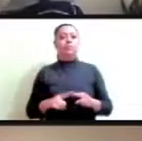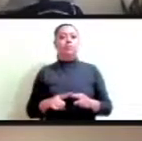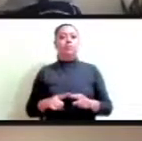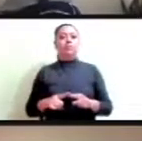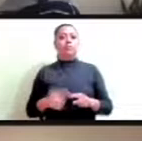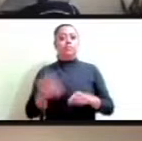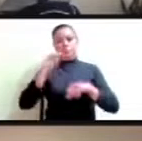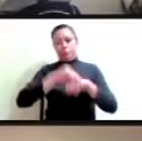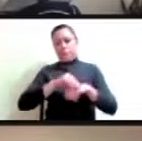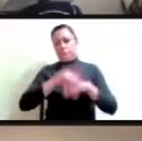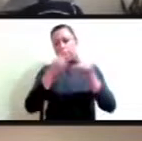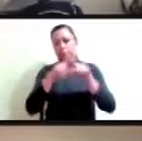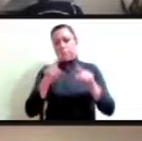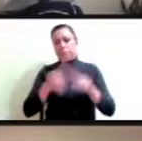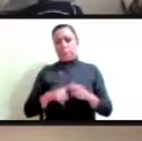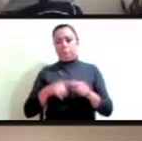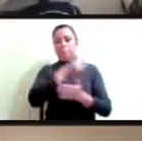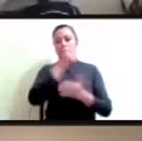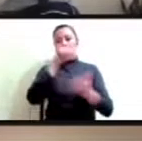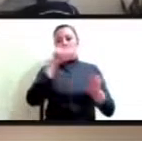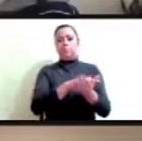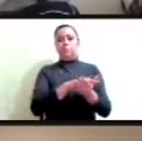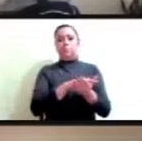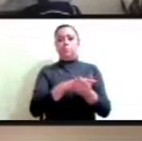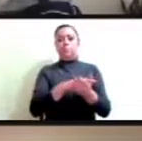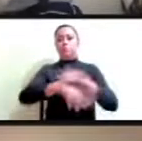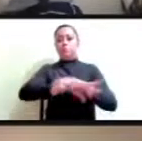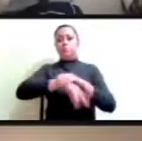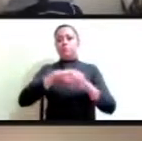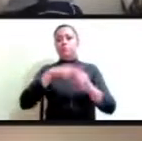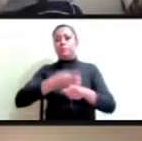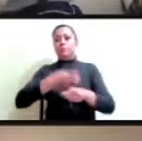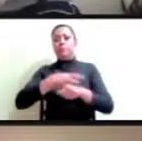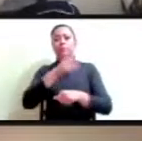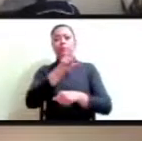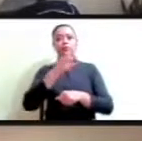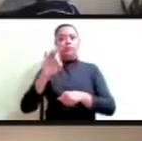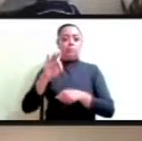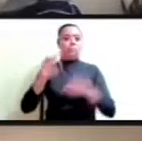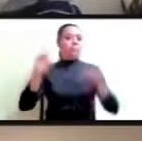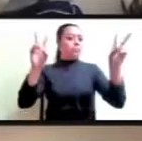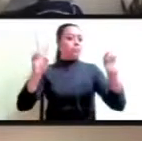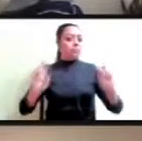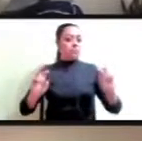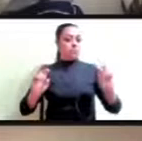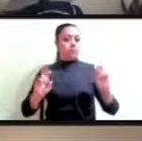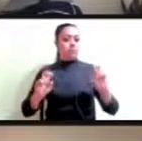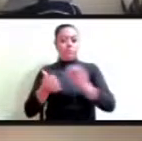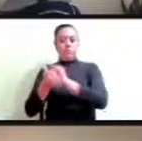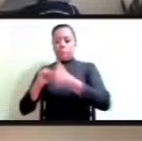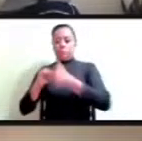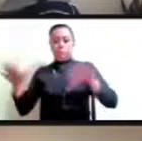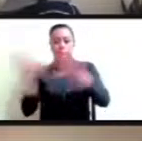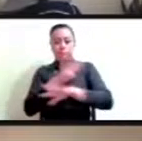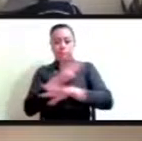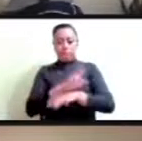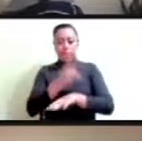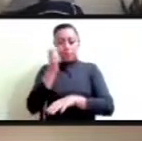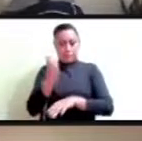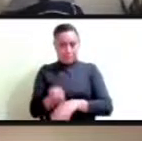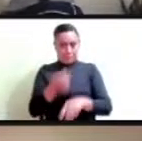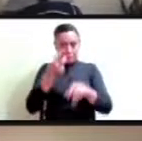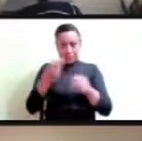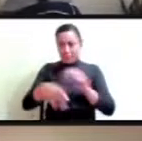diversas disposiciones de la Ley de Residuos Sólidos del Distrito Federal en materia de transformación de residuos en energía, suscrita